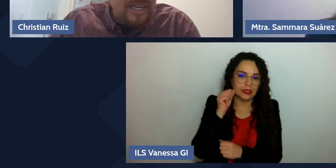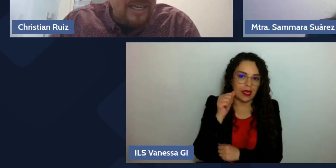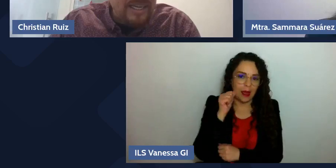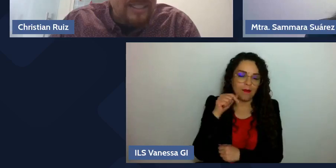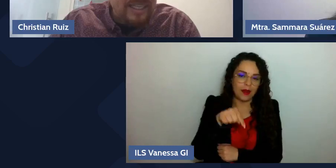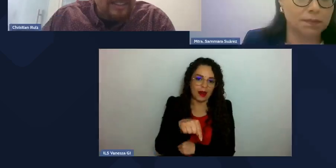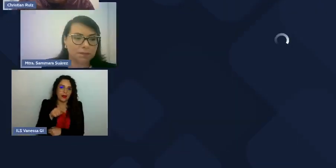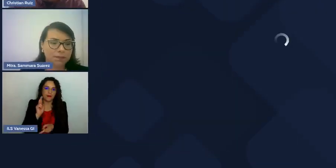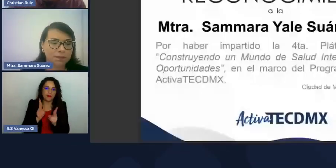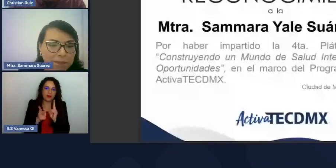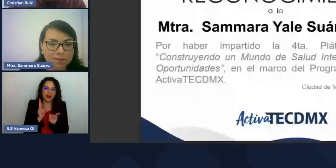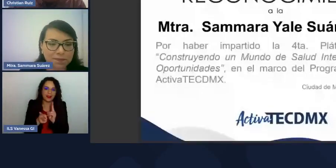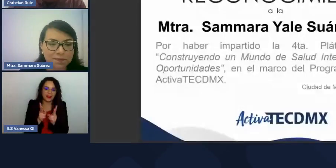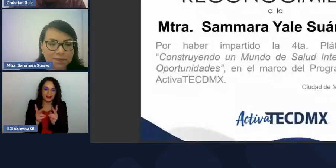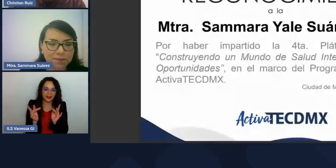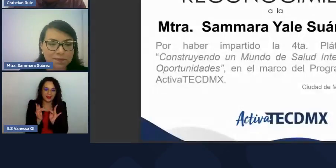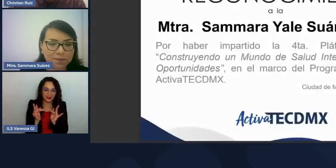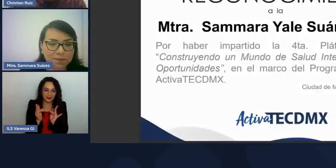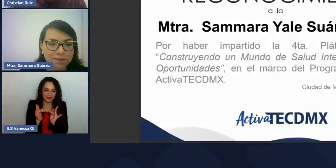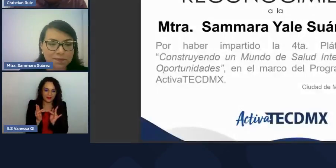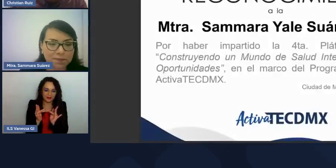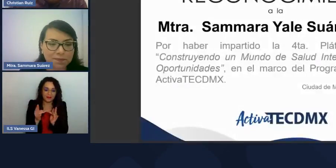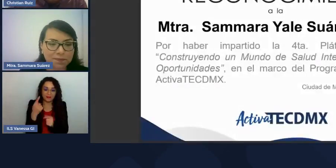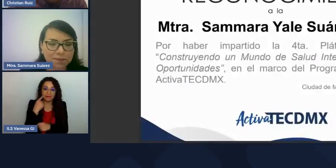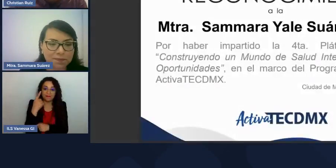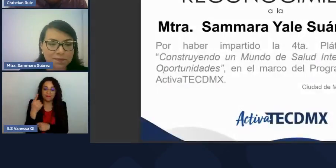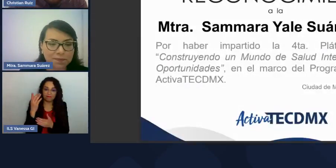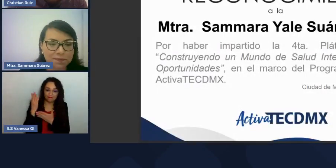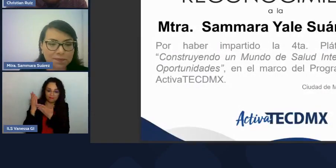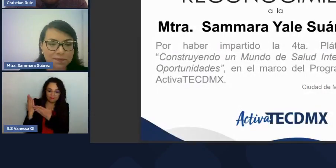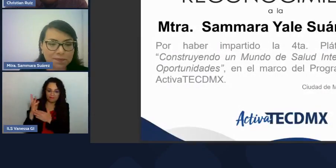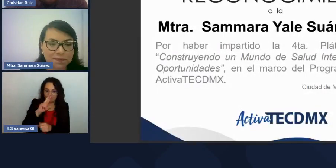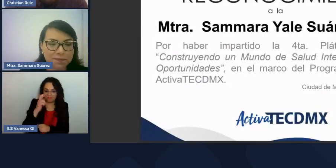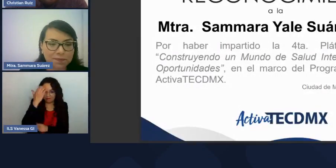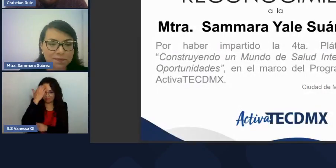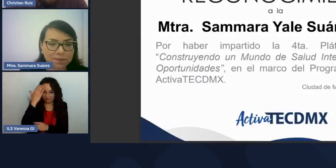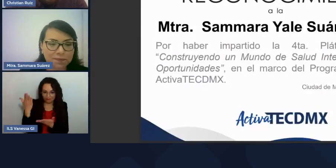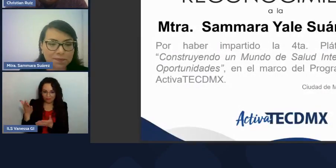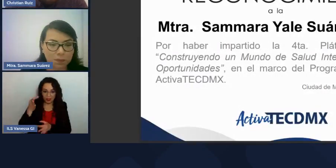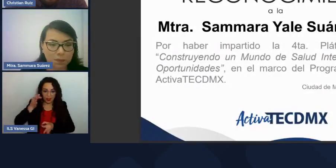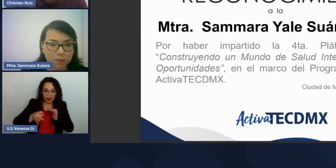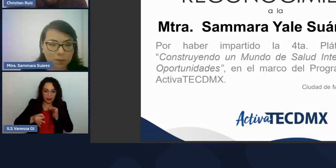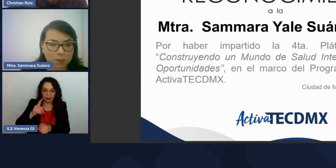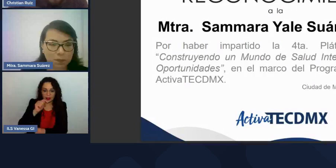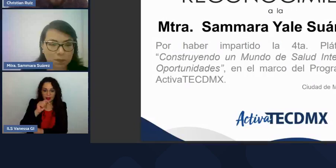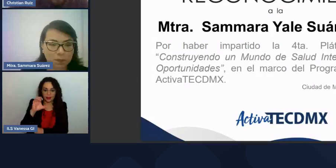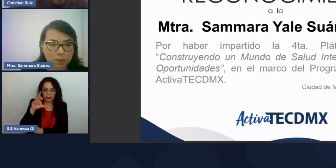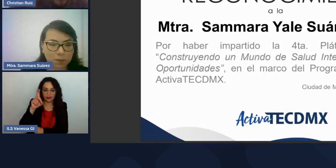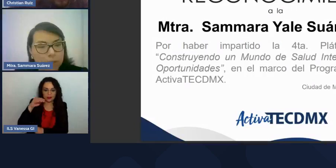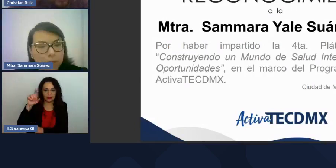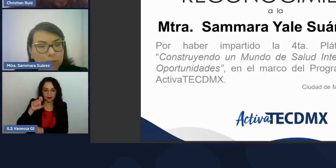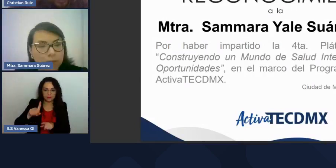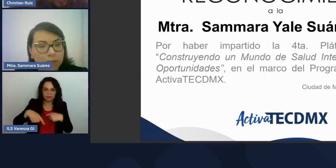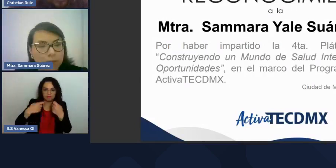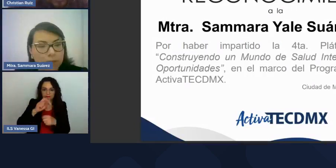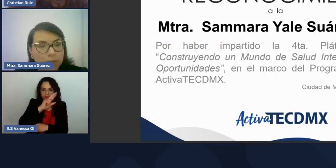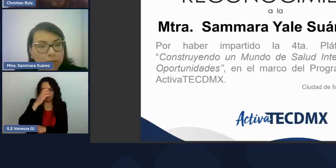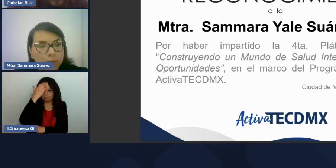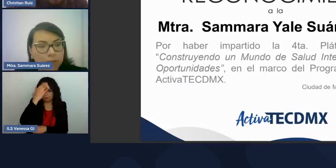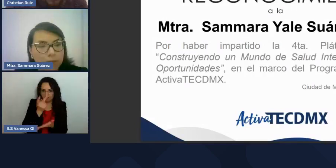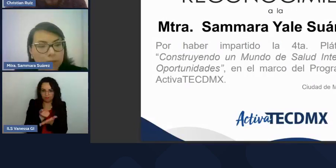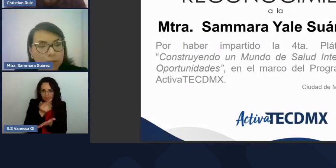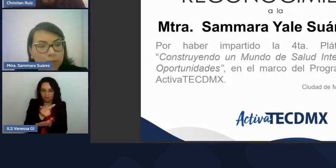a... Ya está. Mira, el Tribunal Electoral de la Ciudad de México otorga el presente reconocimiento a la